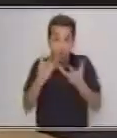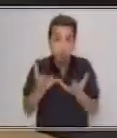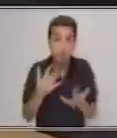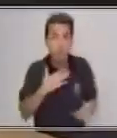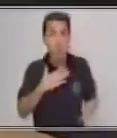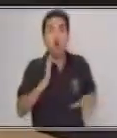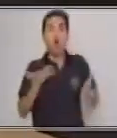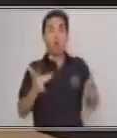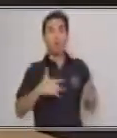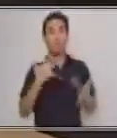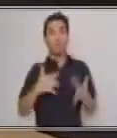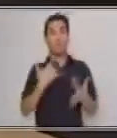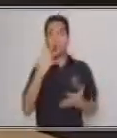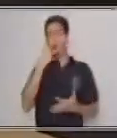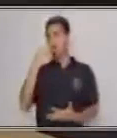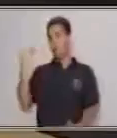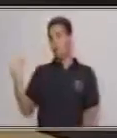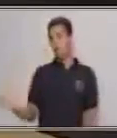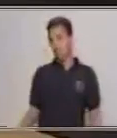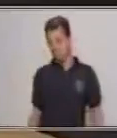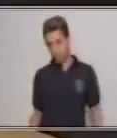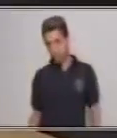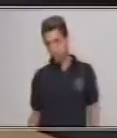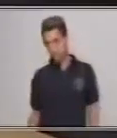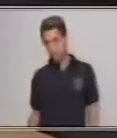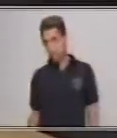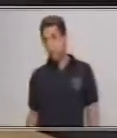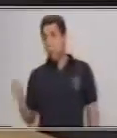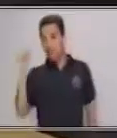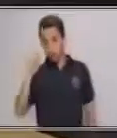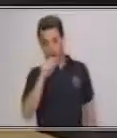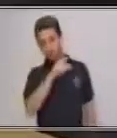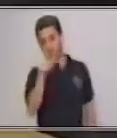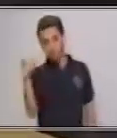la historia. Ahora ustedes ya lo saben.